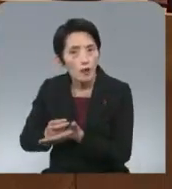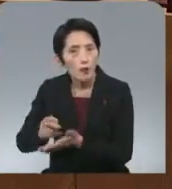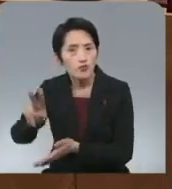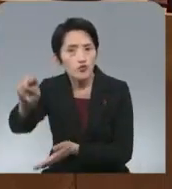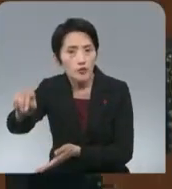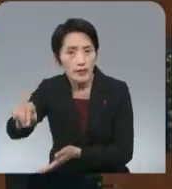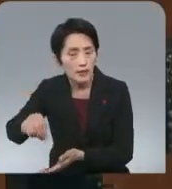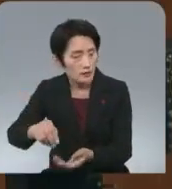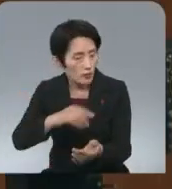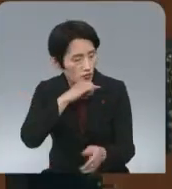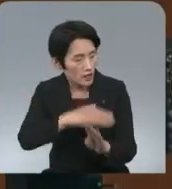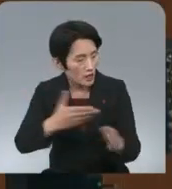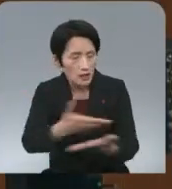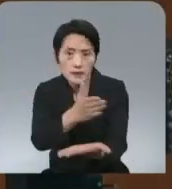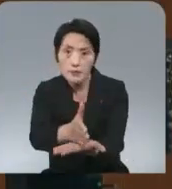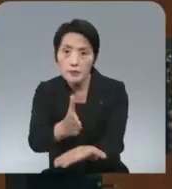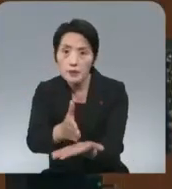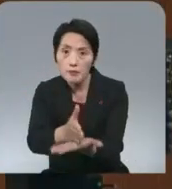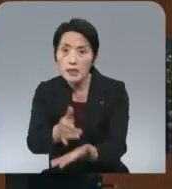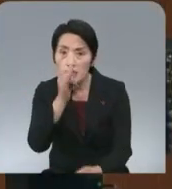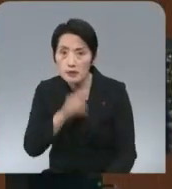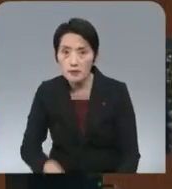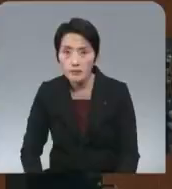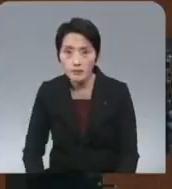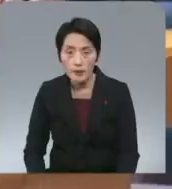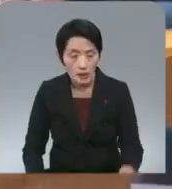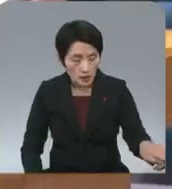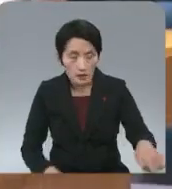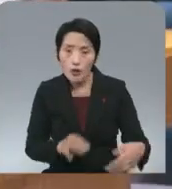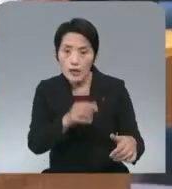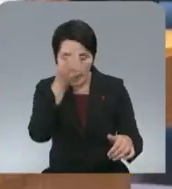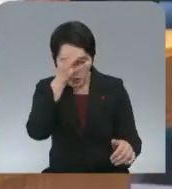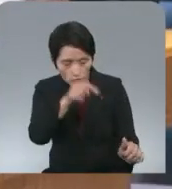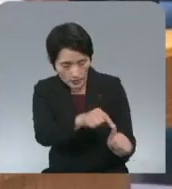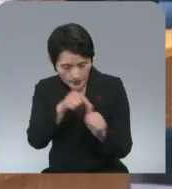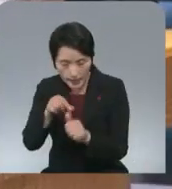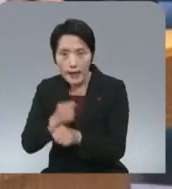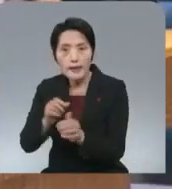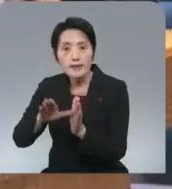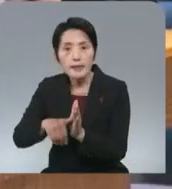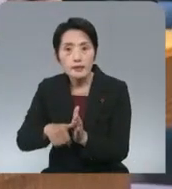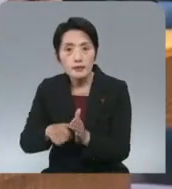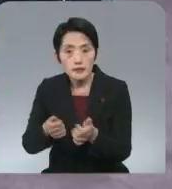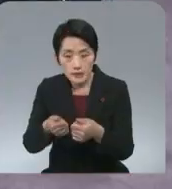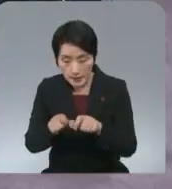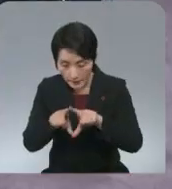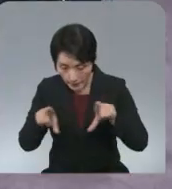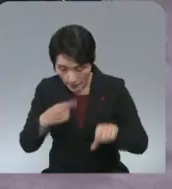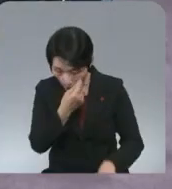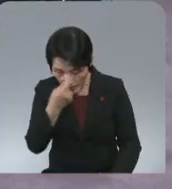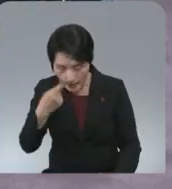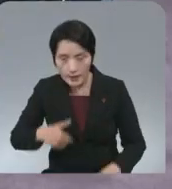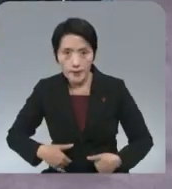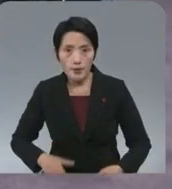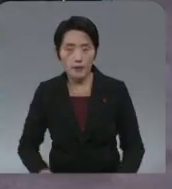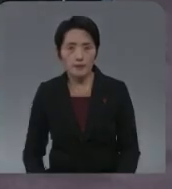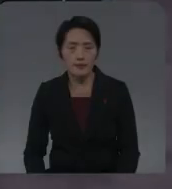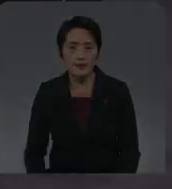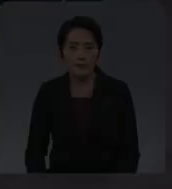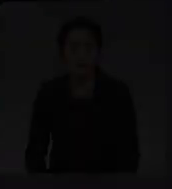contratar a norcoreanos no solo puede dañar el prestigio de una empresa sino que incumple la resoluciones del Consejo de Seguridad de la